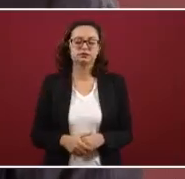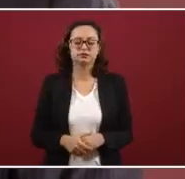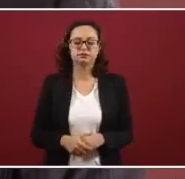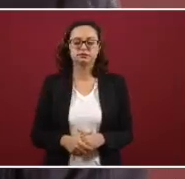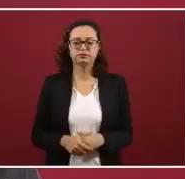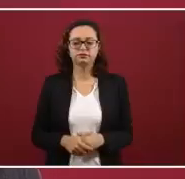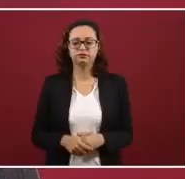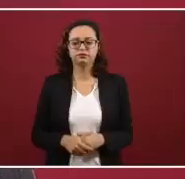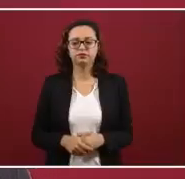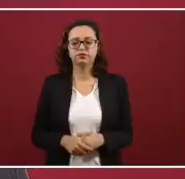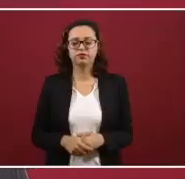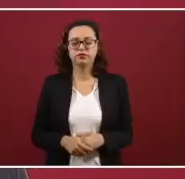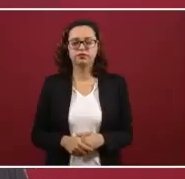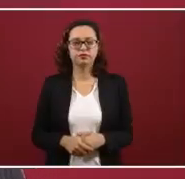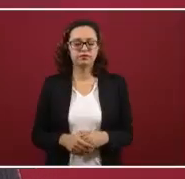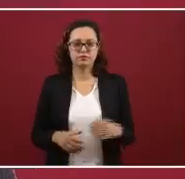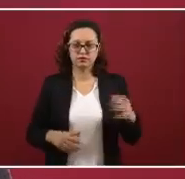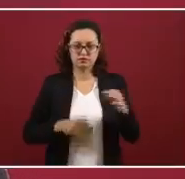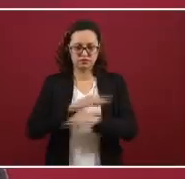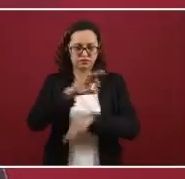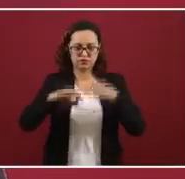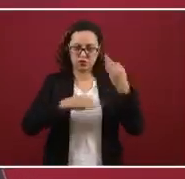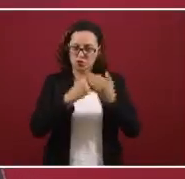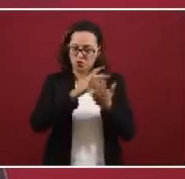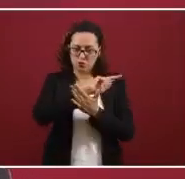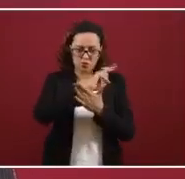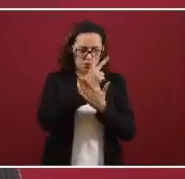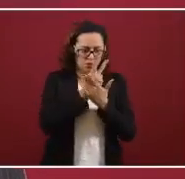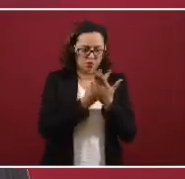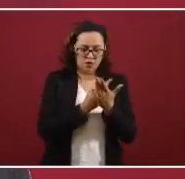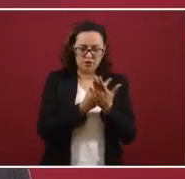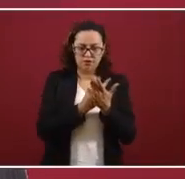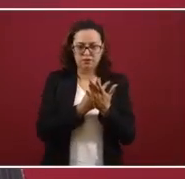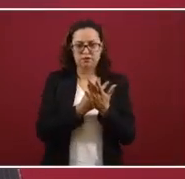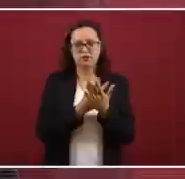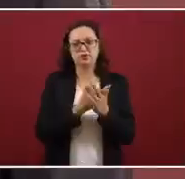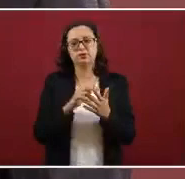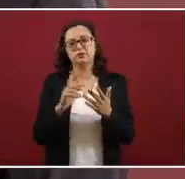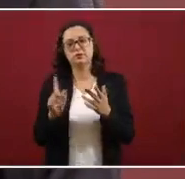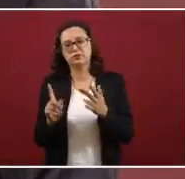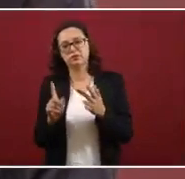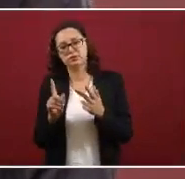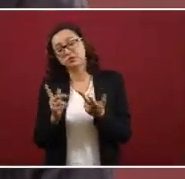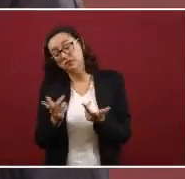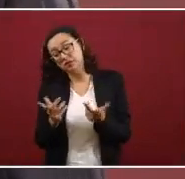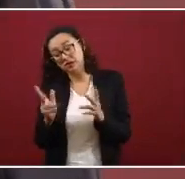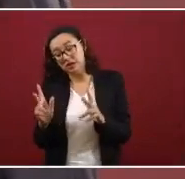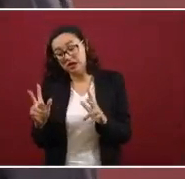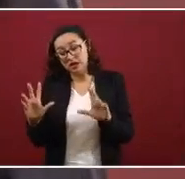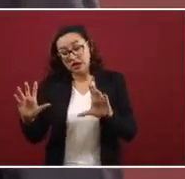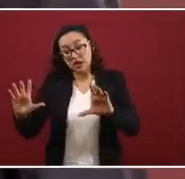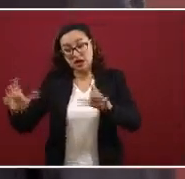con todas las acciones. Y en el caso de la población más pobre,